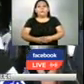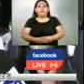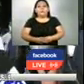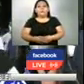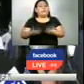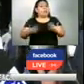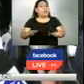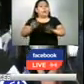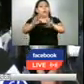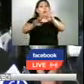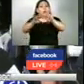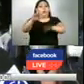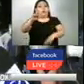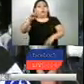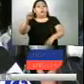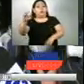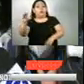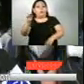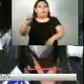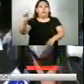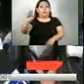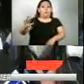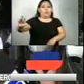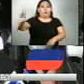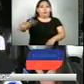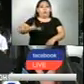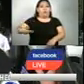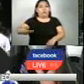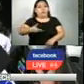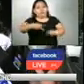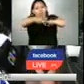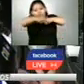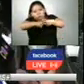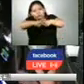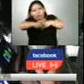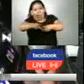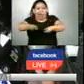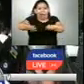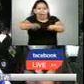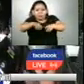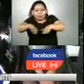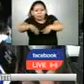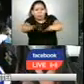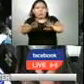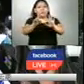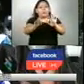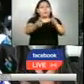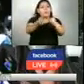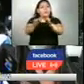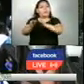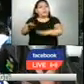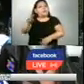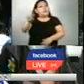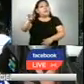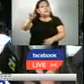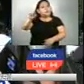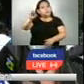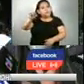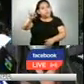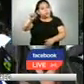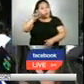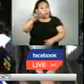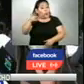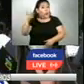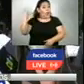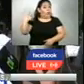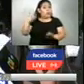Casi 800 mil metros cuadrados los que vamos a arreglar en toda la capital, en sus 6 distritos. Esto es sumamente importante, esto es algo